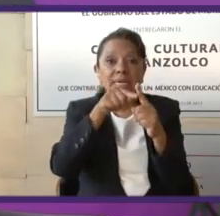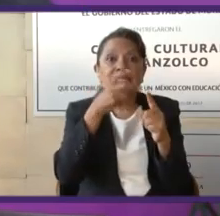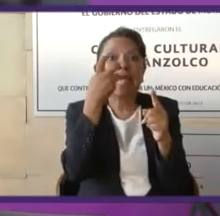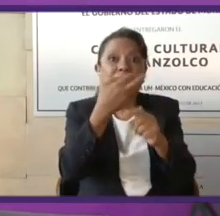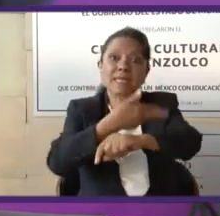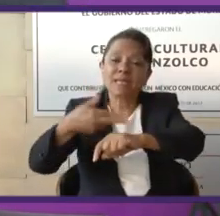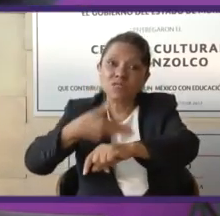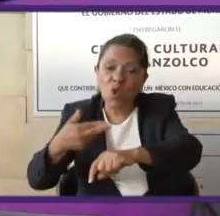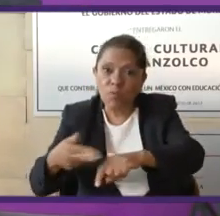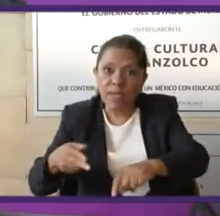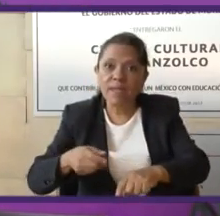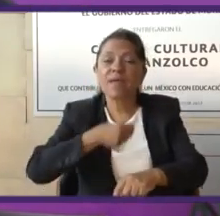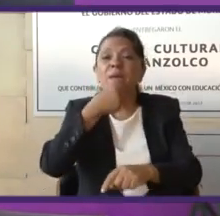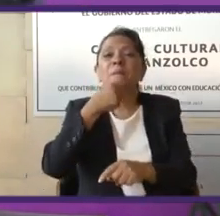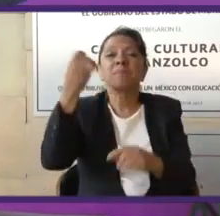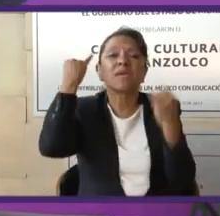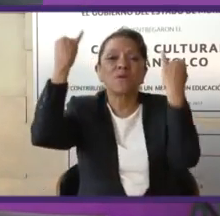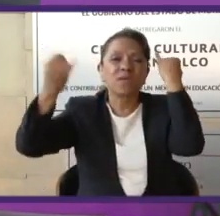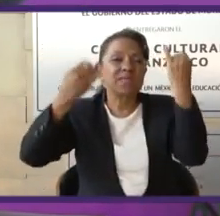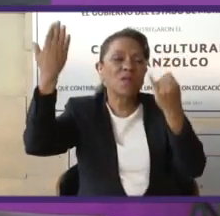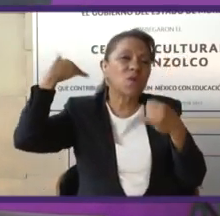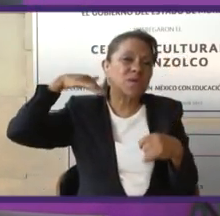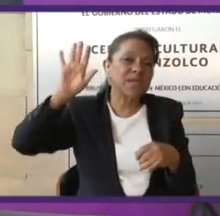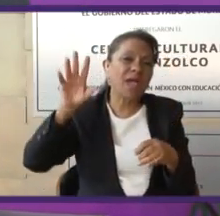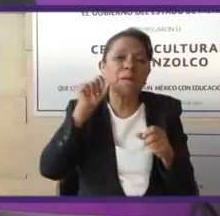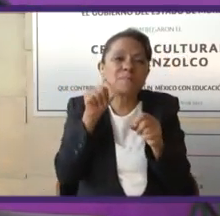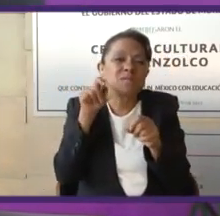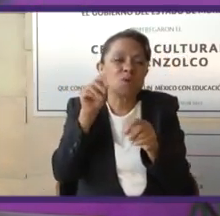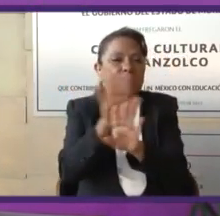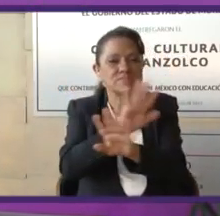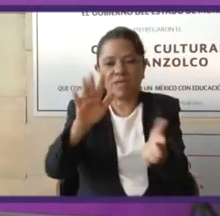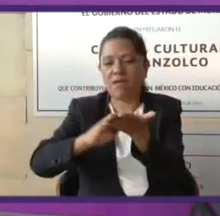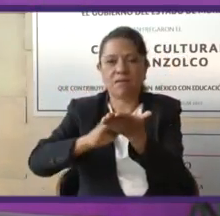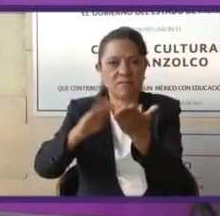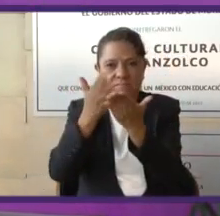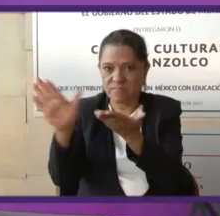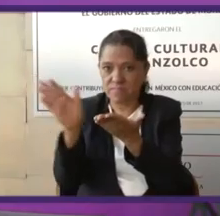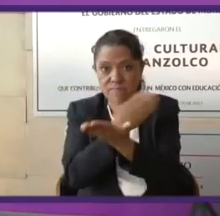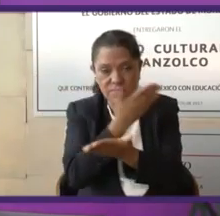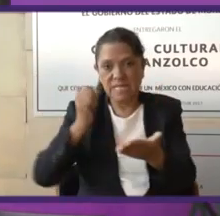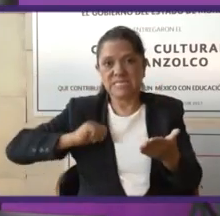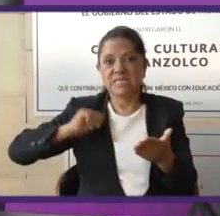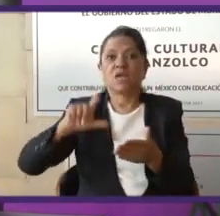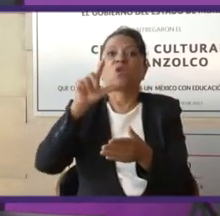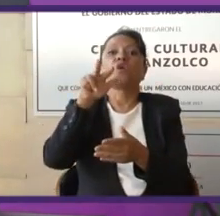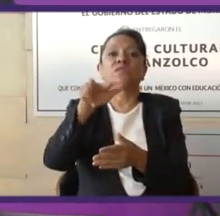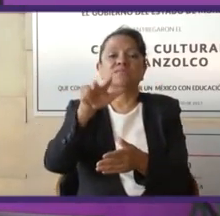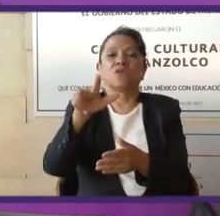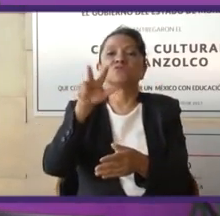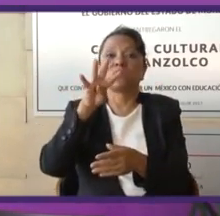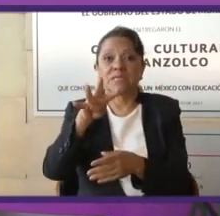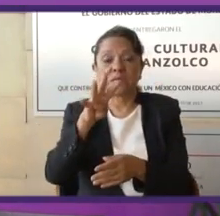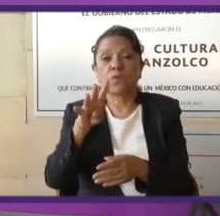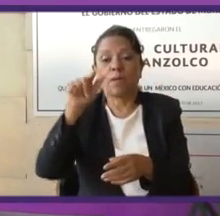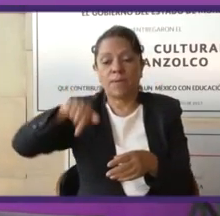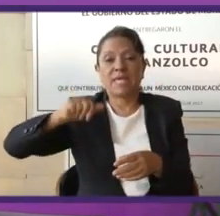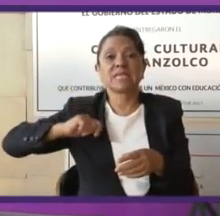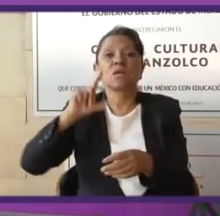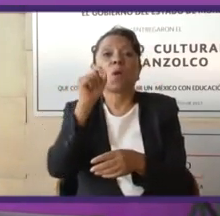porque esos fueron del siglo XVIII y del siglo XIX y del siglo XX, y no son